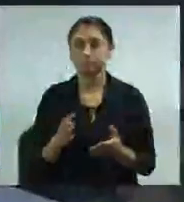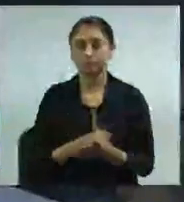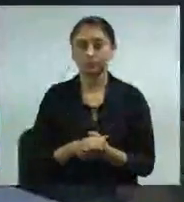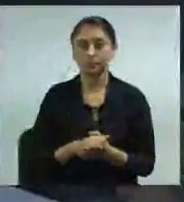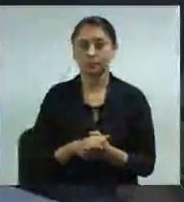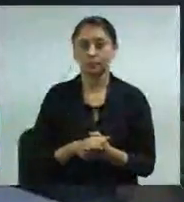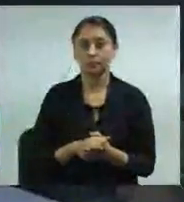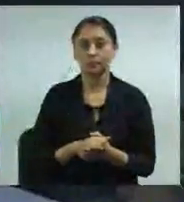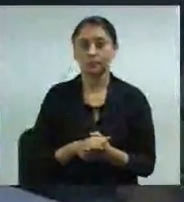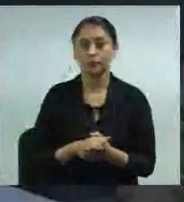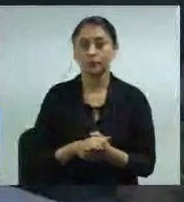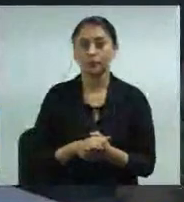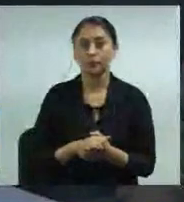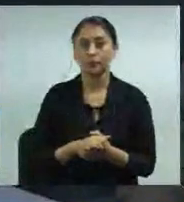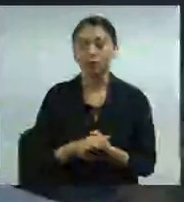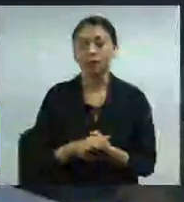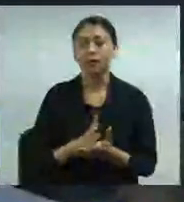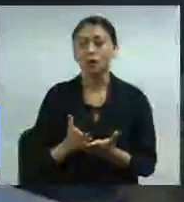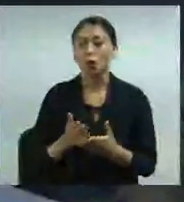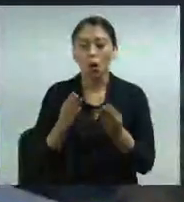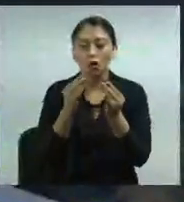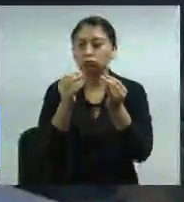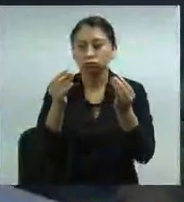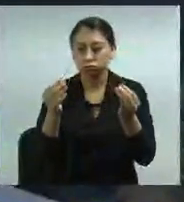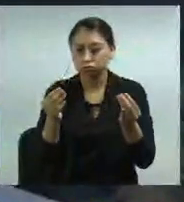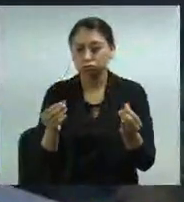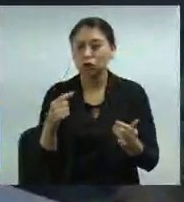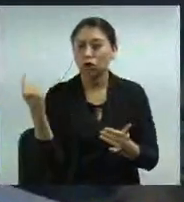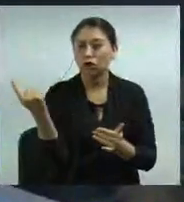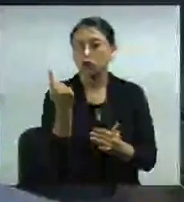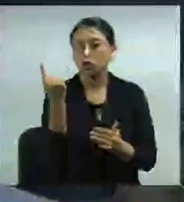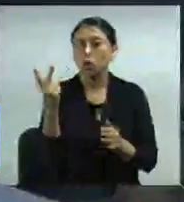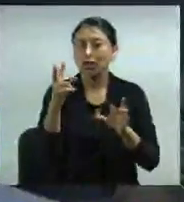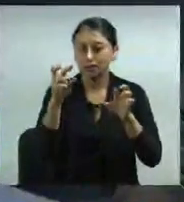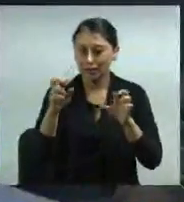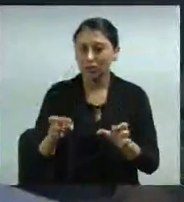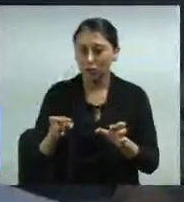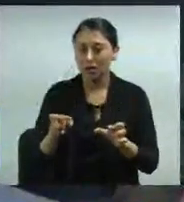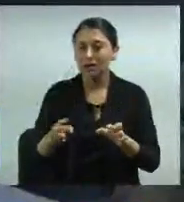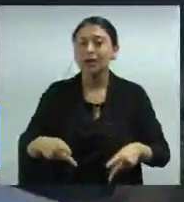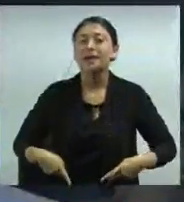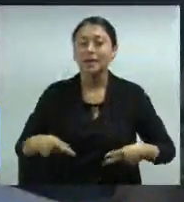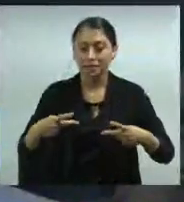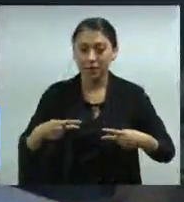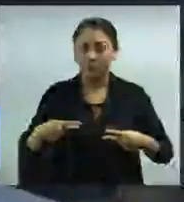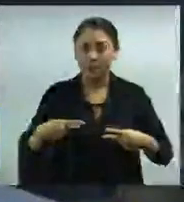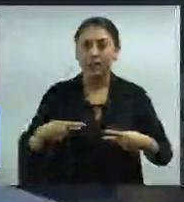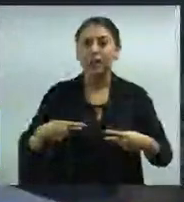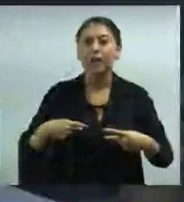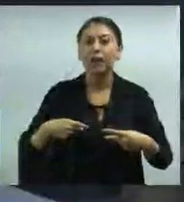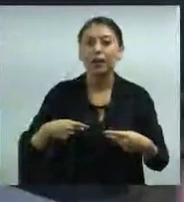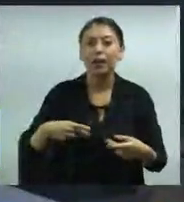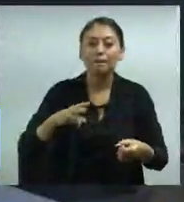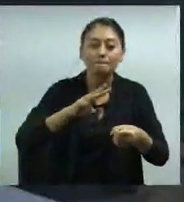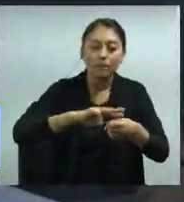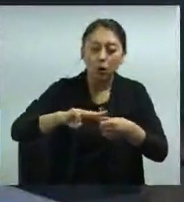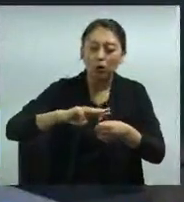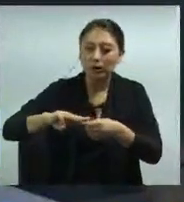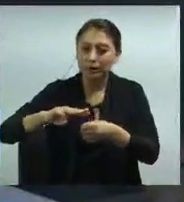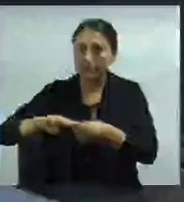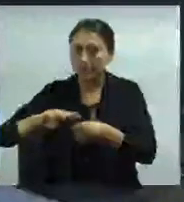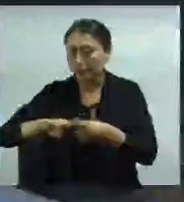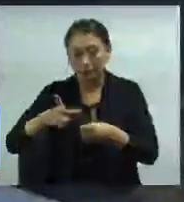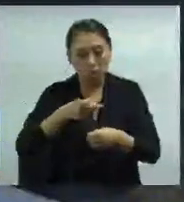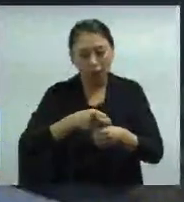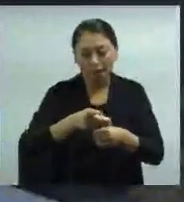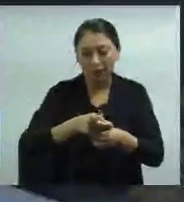un incentivo para todos los campesinos que en vez de que se dediquen a